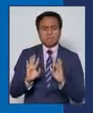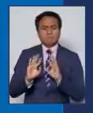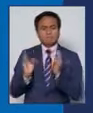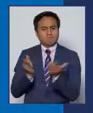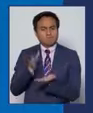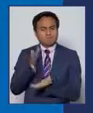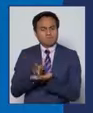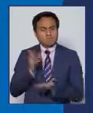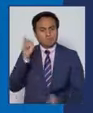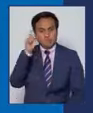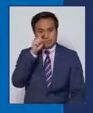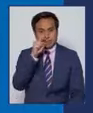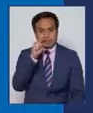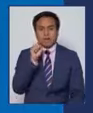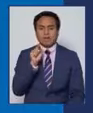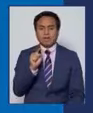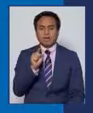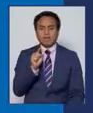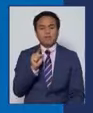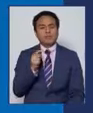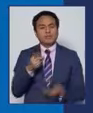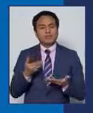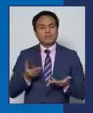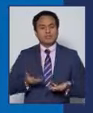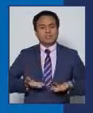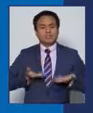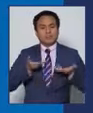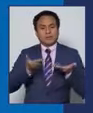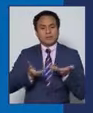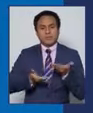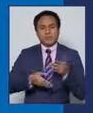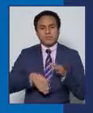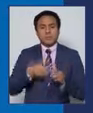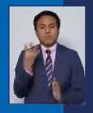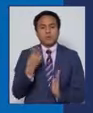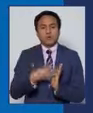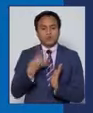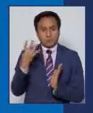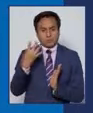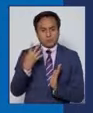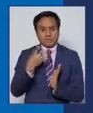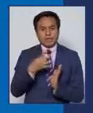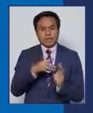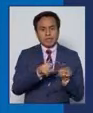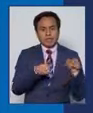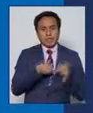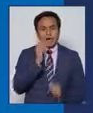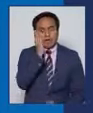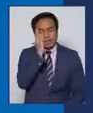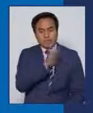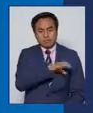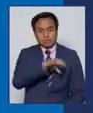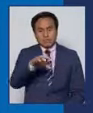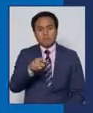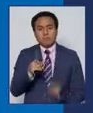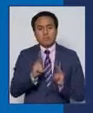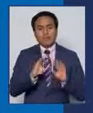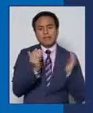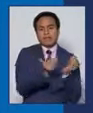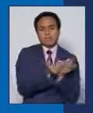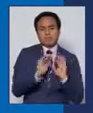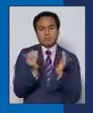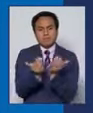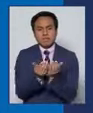muy estrictas. Y es por eso que hoy día disponemos de más de 4.000 habitaciones para aislar a las personas. Vamos a